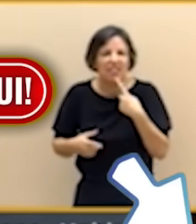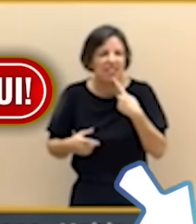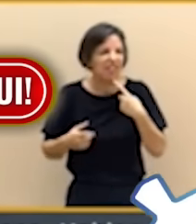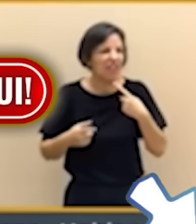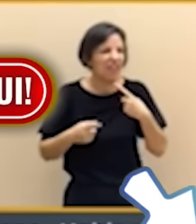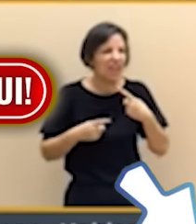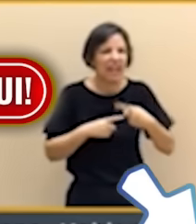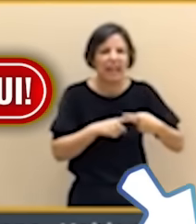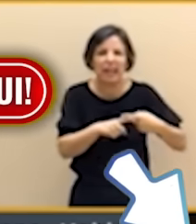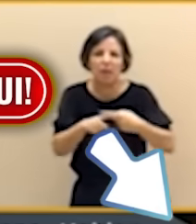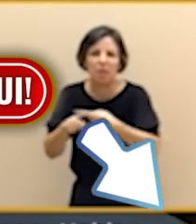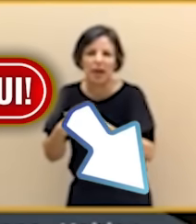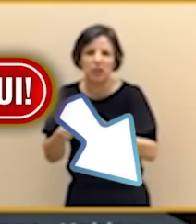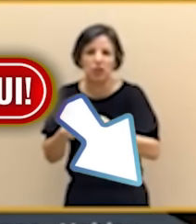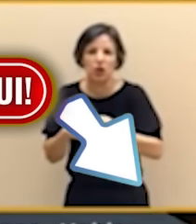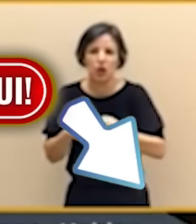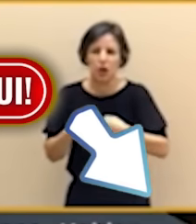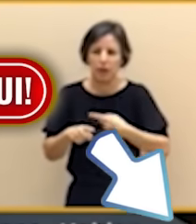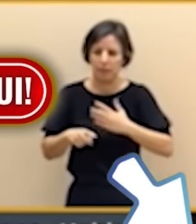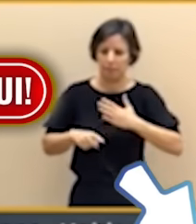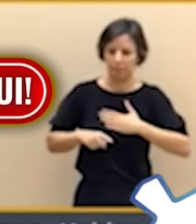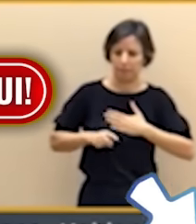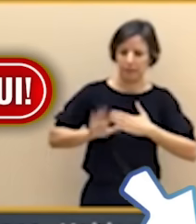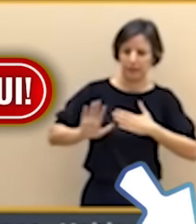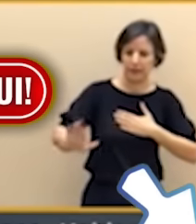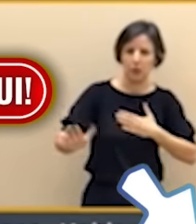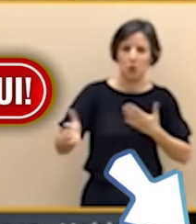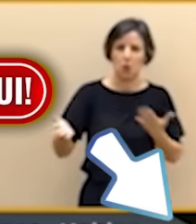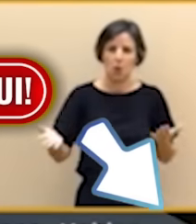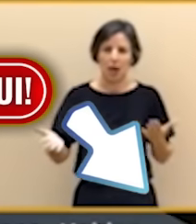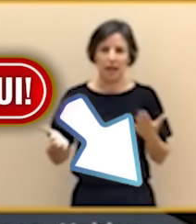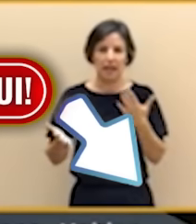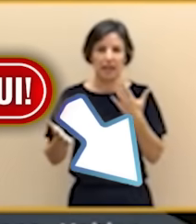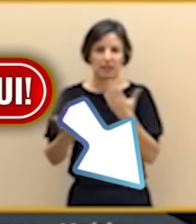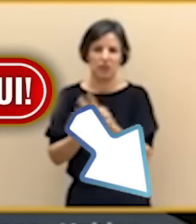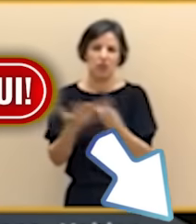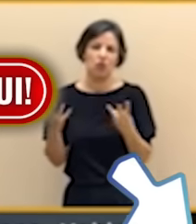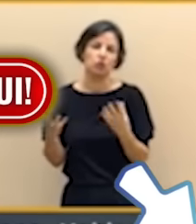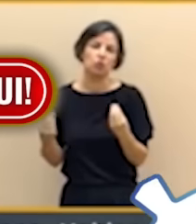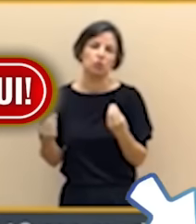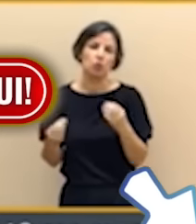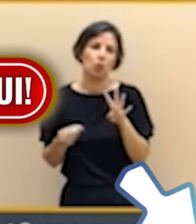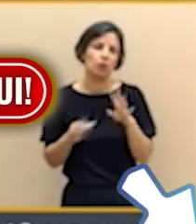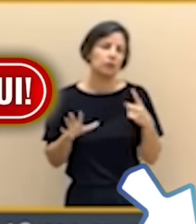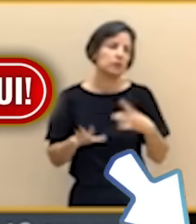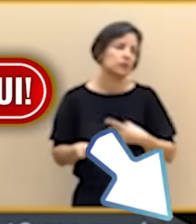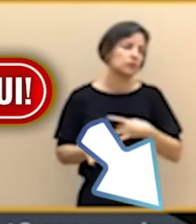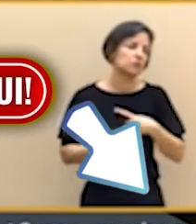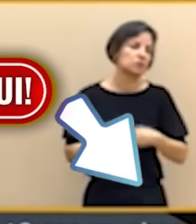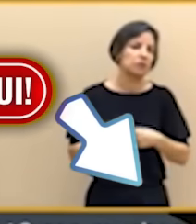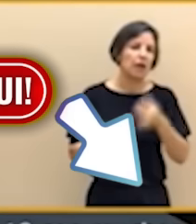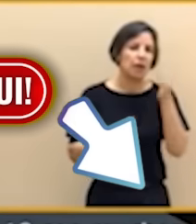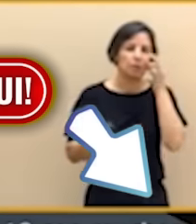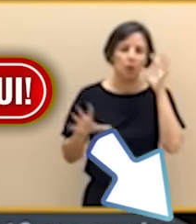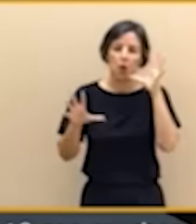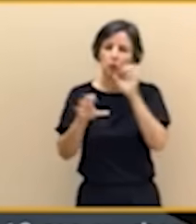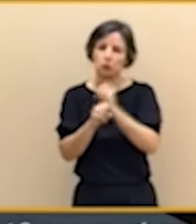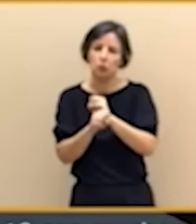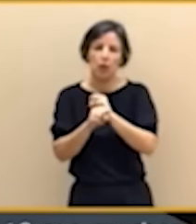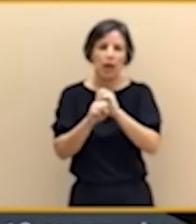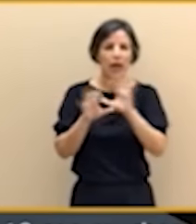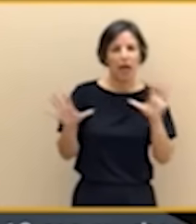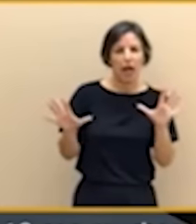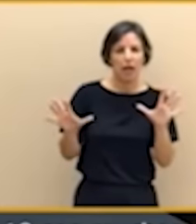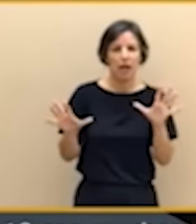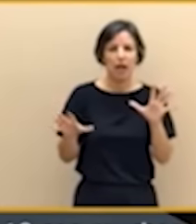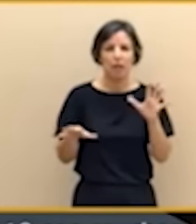si 18 son muchos, 46 demasiados, de si tienen la piel más oscura o menos que aquellos que llegaron de Ucrania, de si yo tengo más y